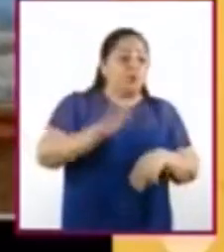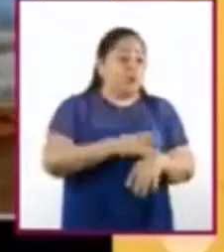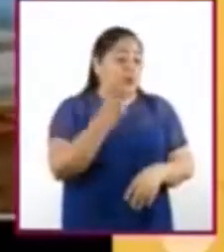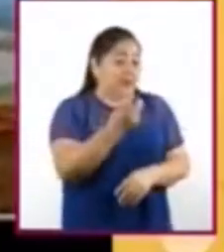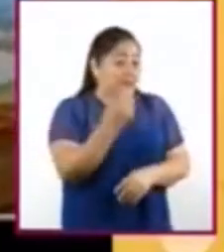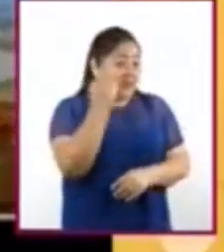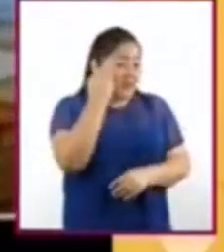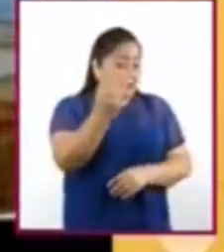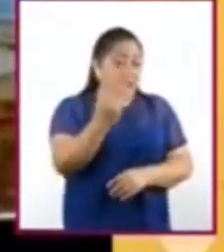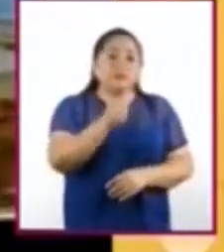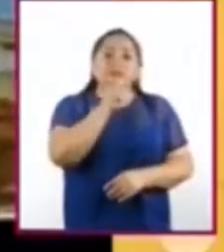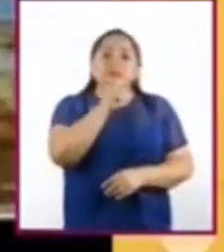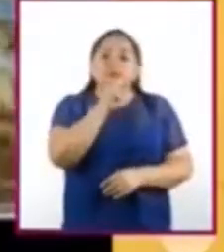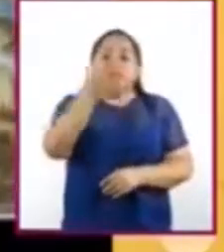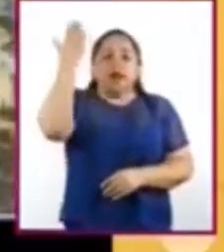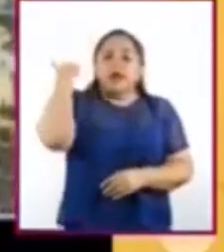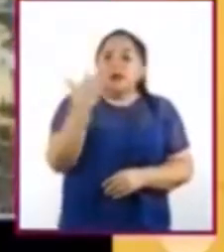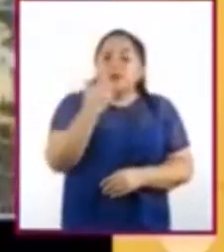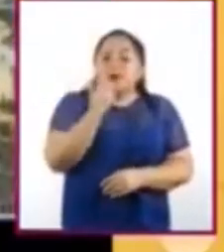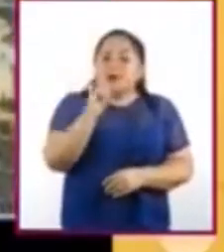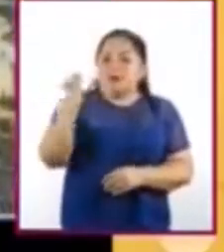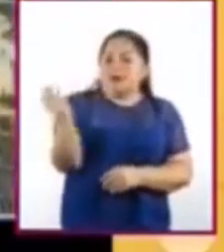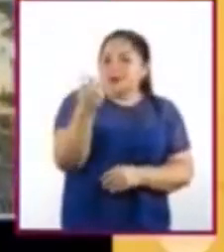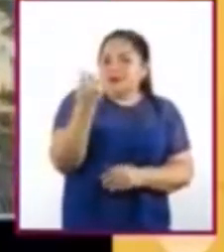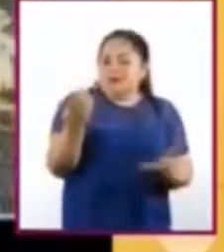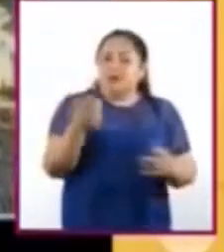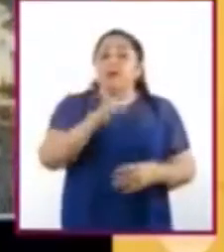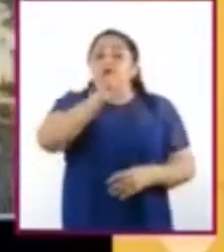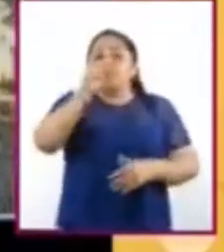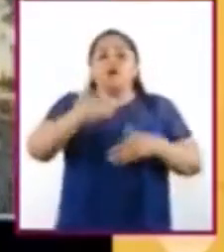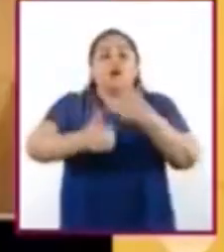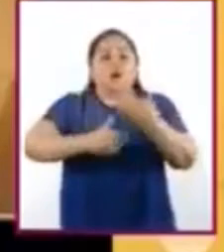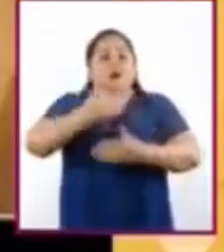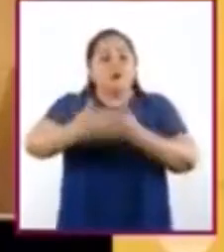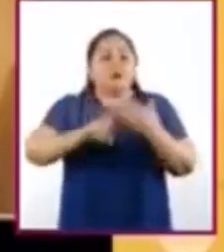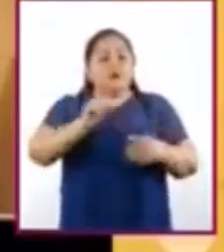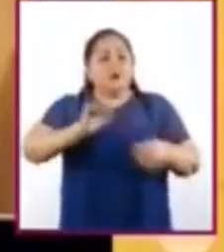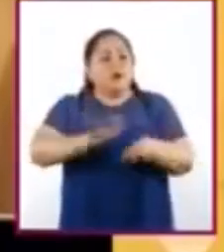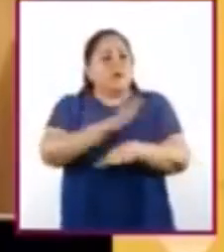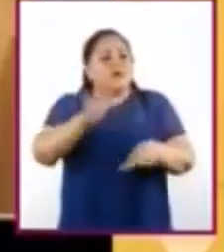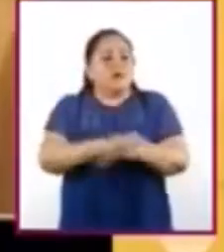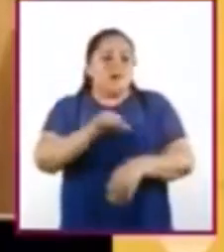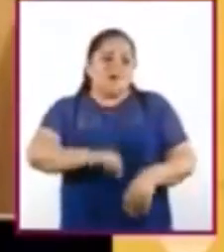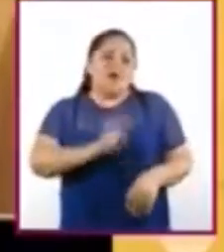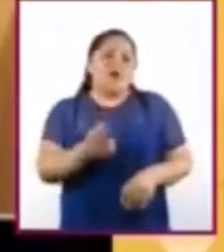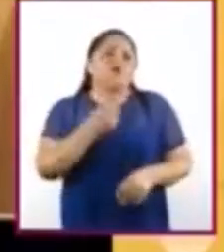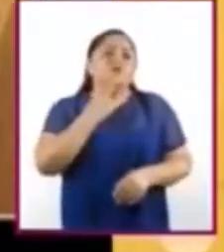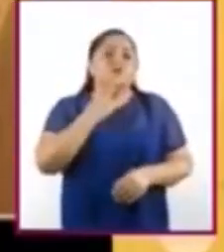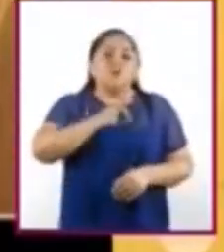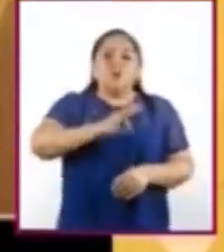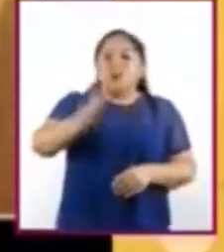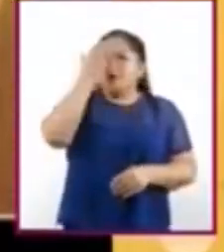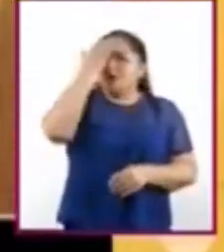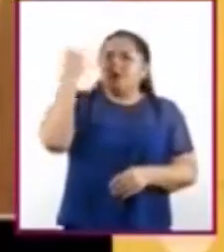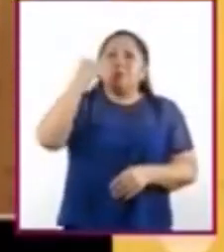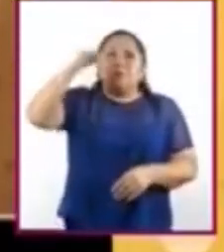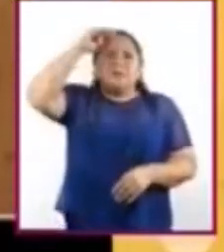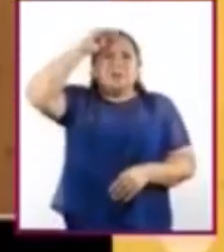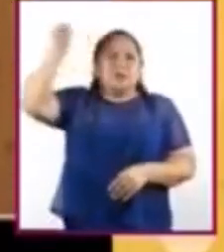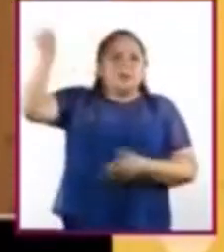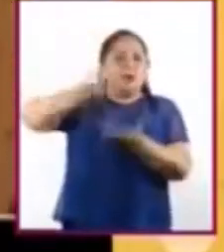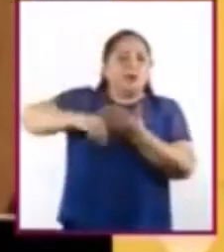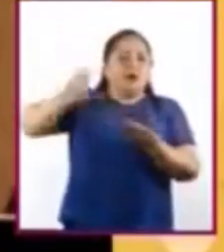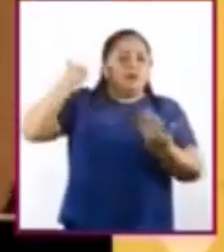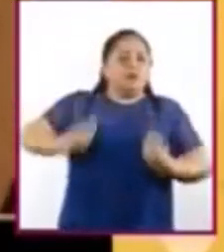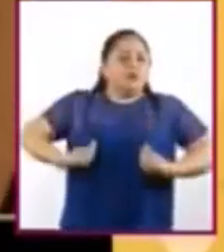periodo aún no se habían inventado. Cada sociedad ha dejado diferentes huellas que hoy utilizamos para conocer lo que pensaban y cómo